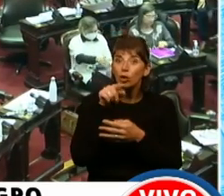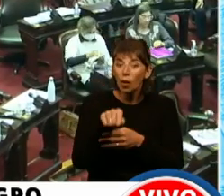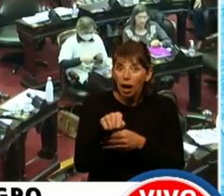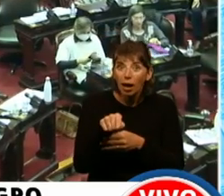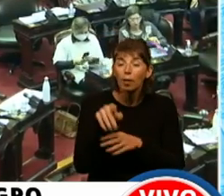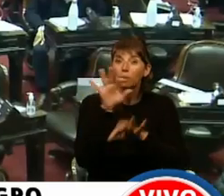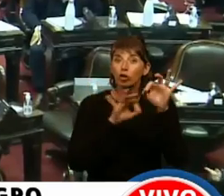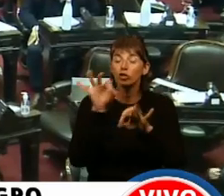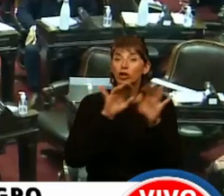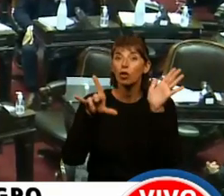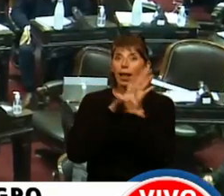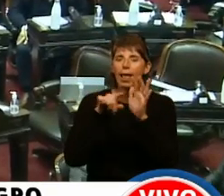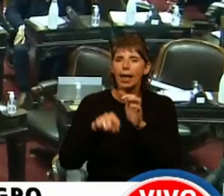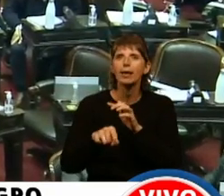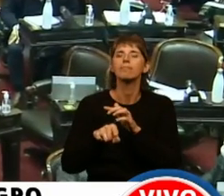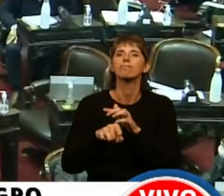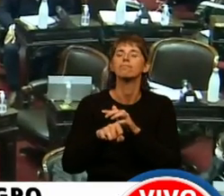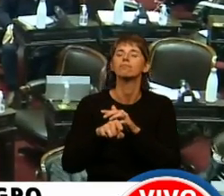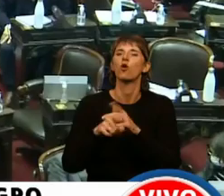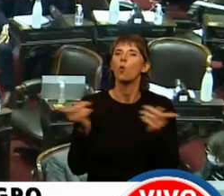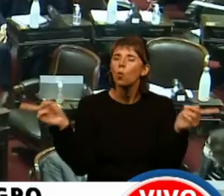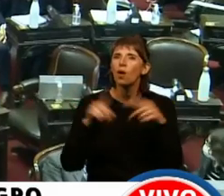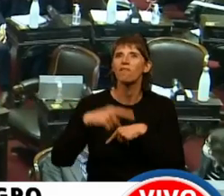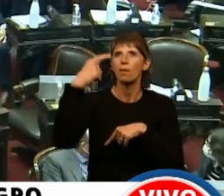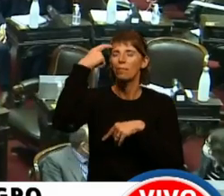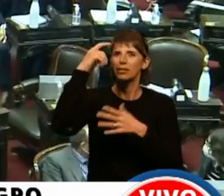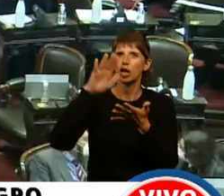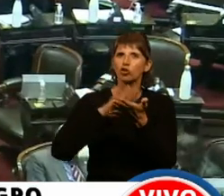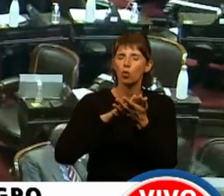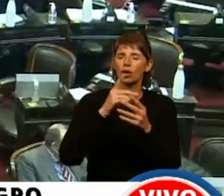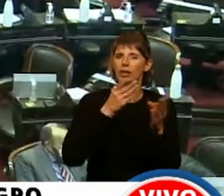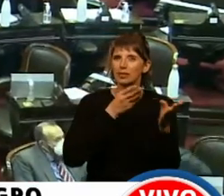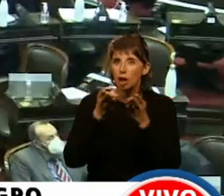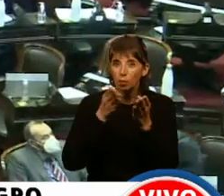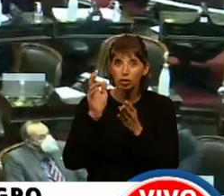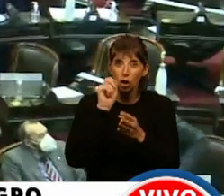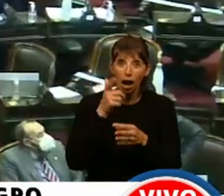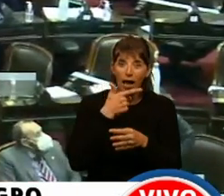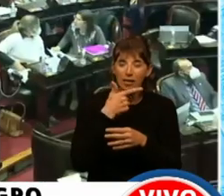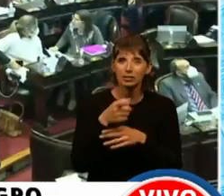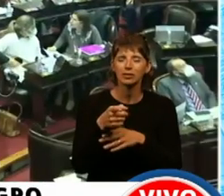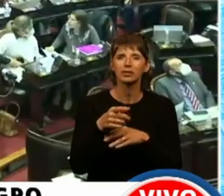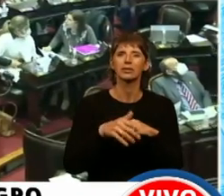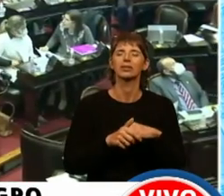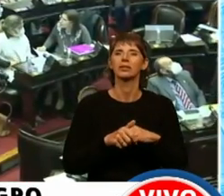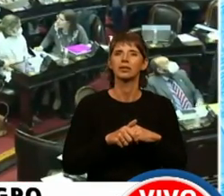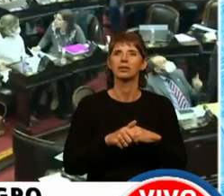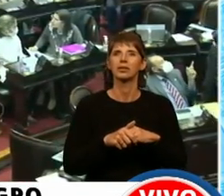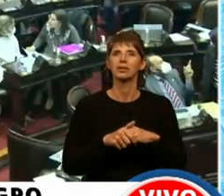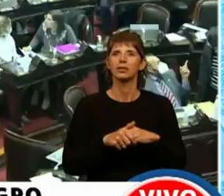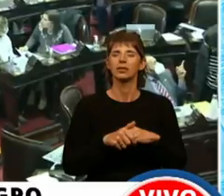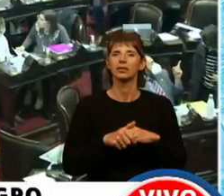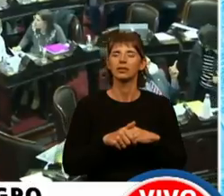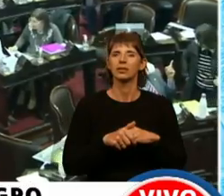la idea de un servicio que viene a sobreponer